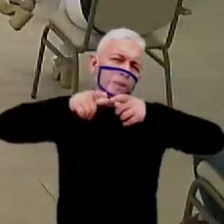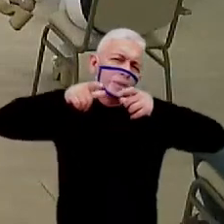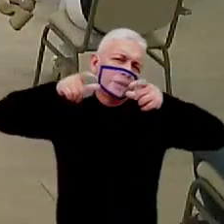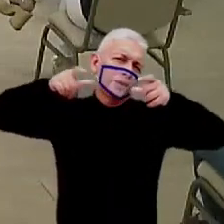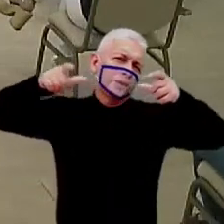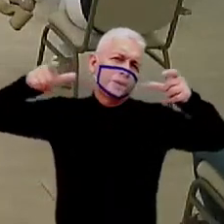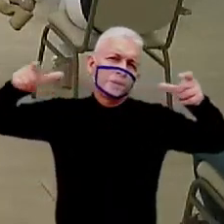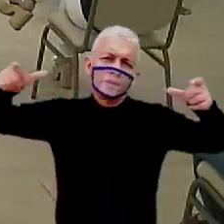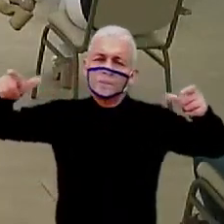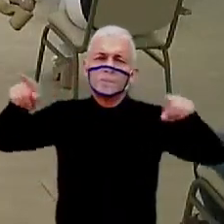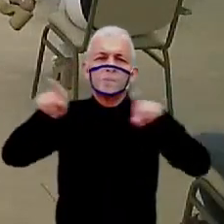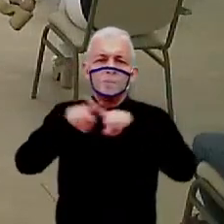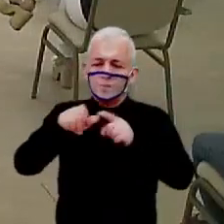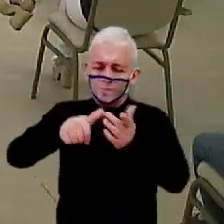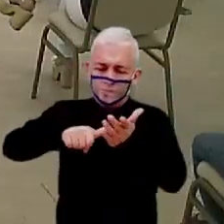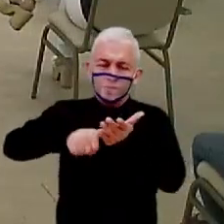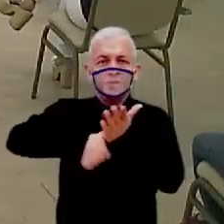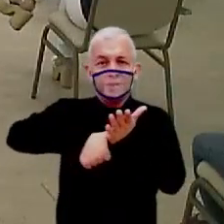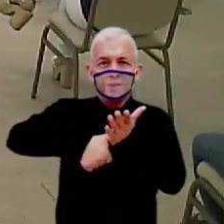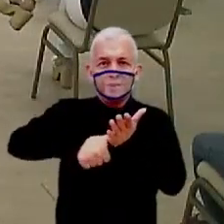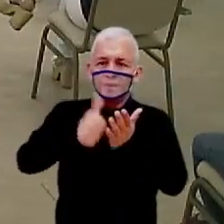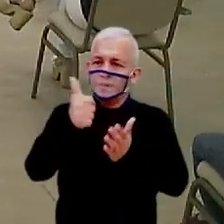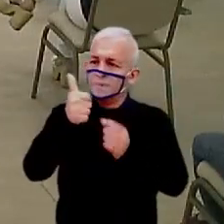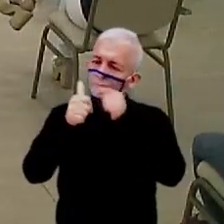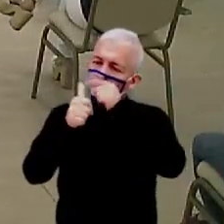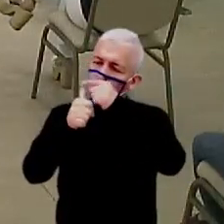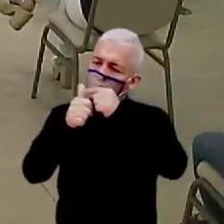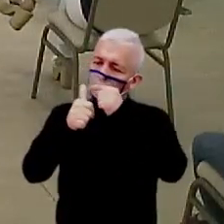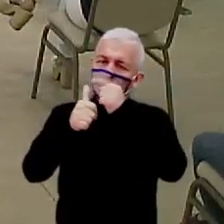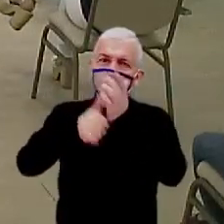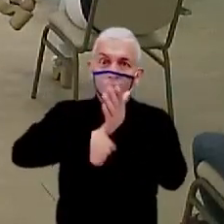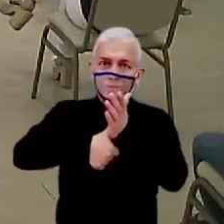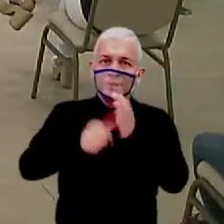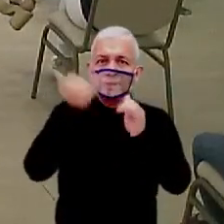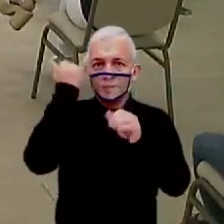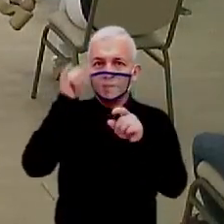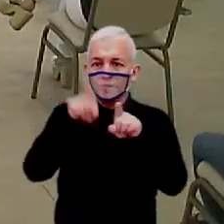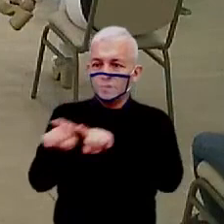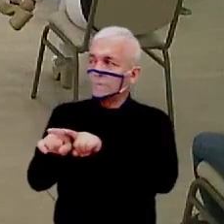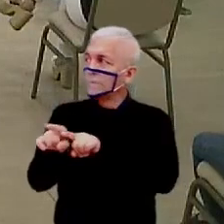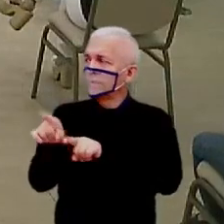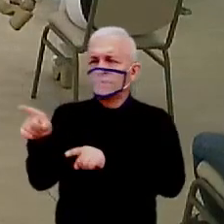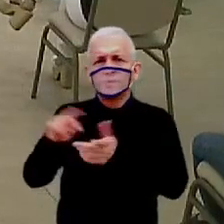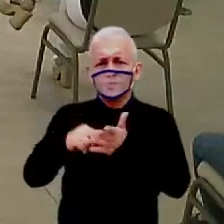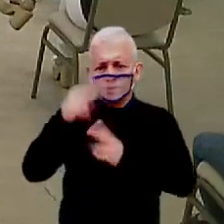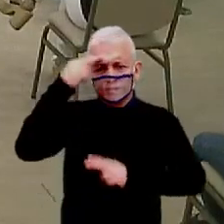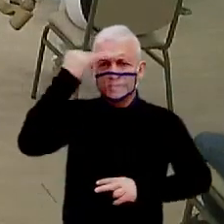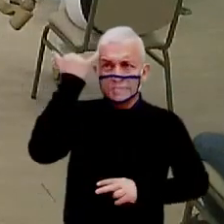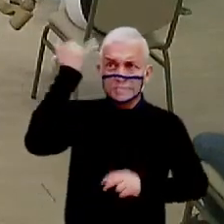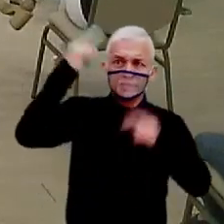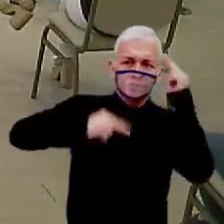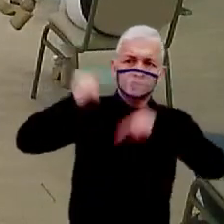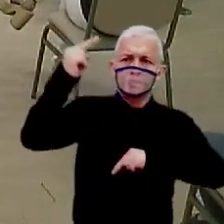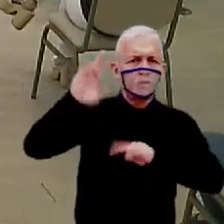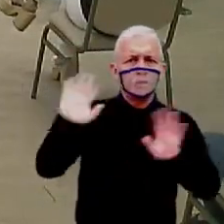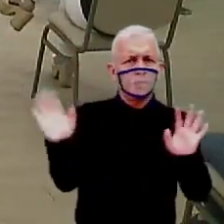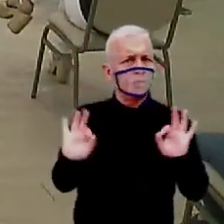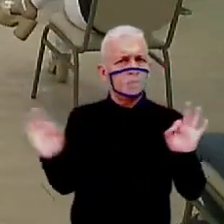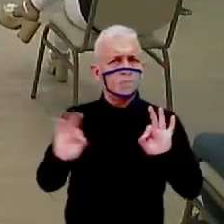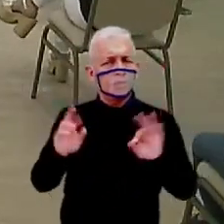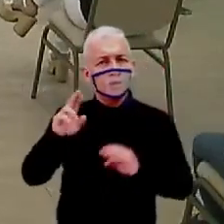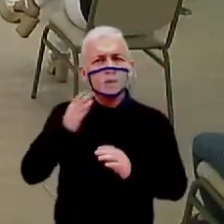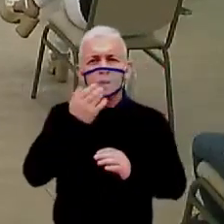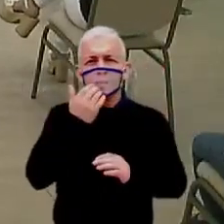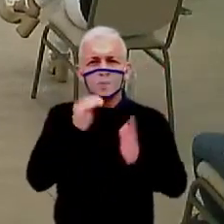con la huella de la ciudad, y es importantísimo validar que ya está ahí, no tenemos que construirlo. Fue como el río Magdalena, no había